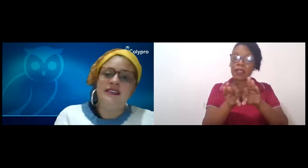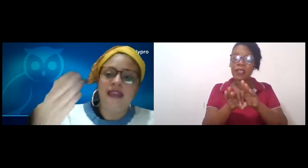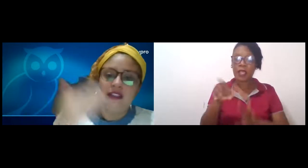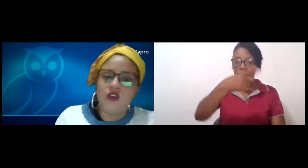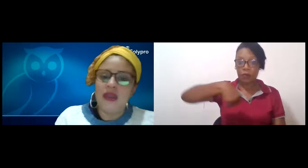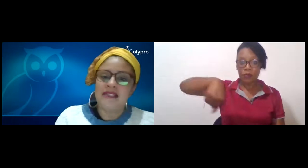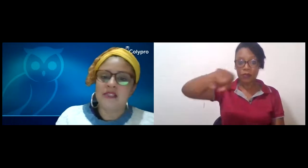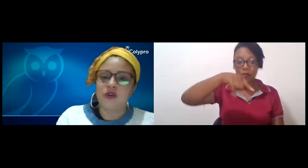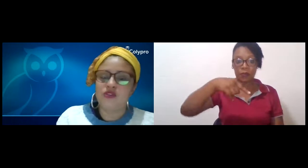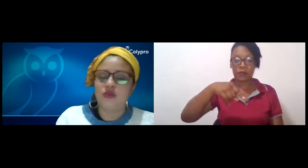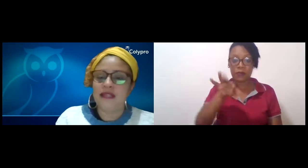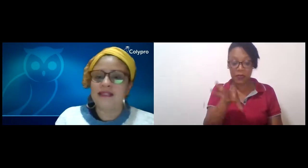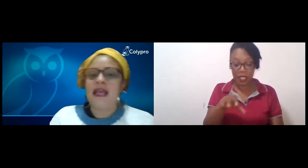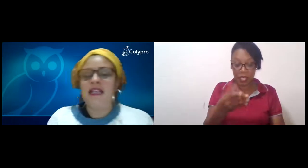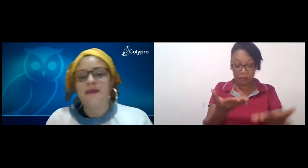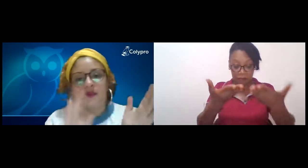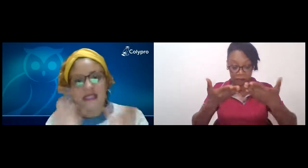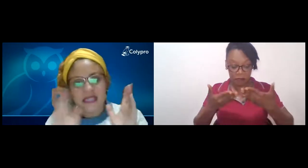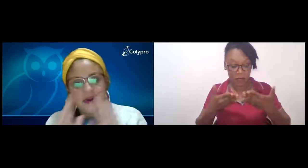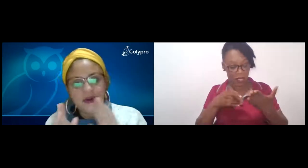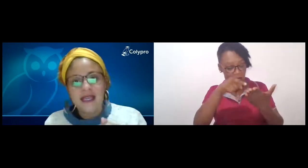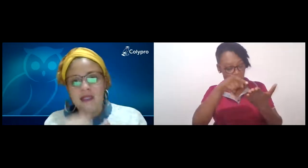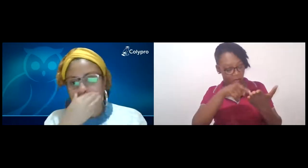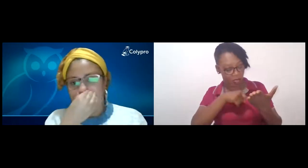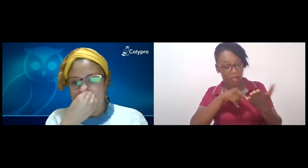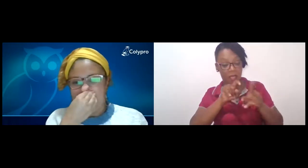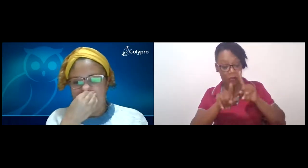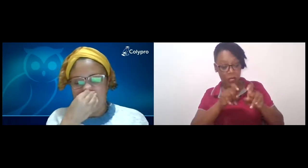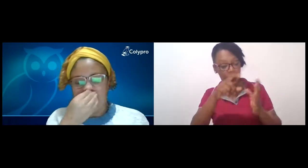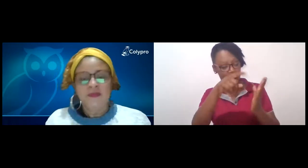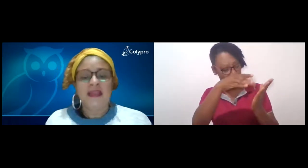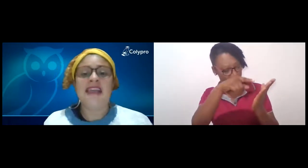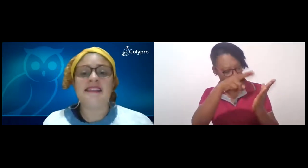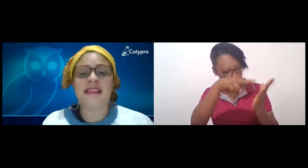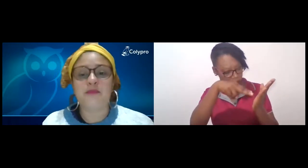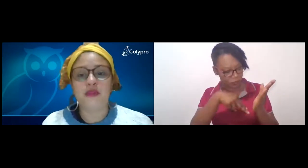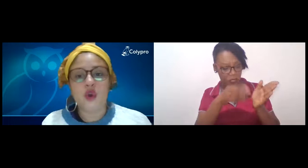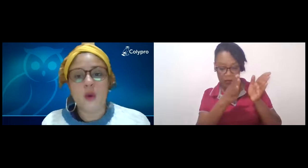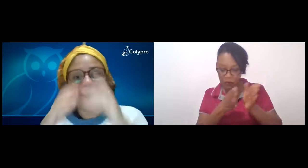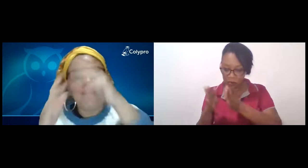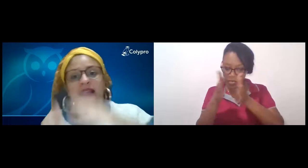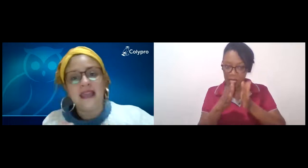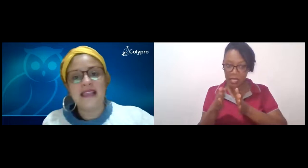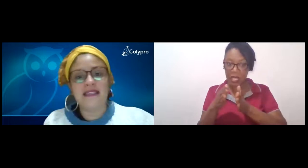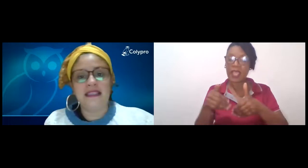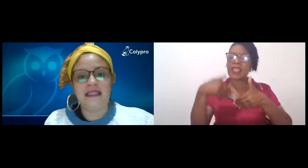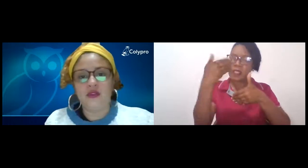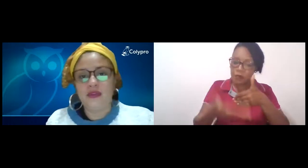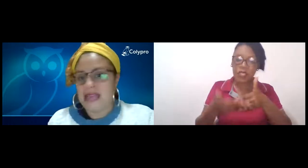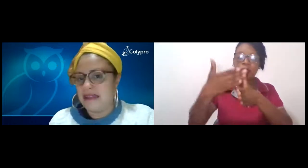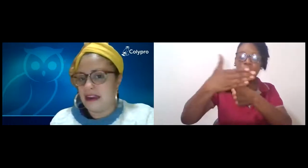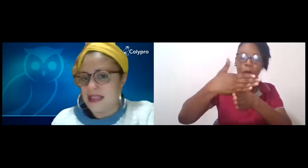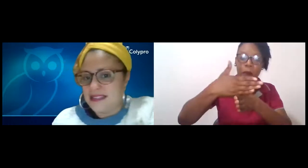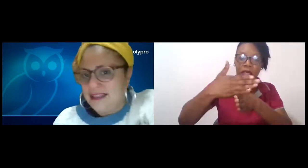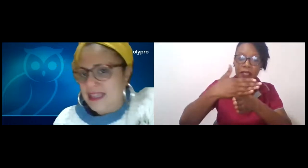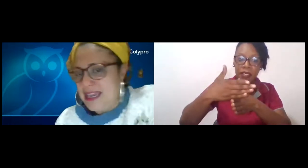estar recibiendo esas consultas, las vamos a estar ordenando para después poder compartir esas inquietudes